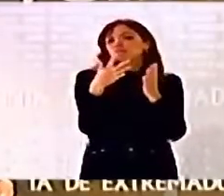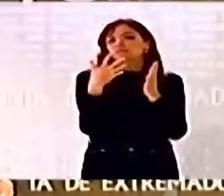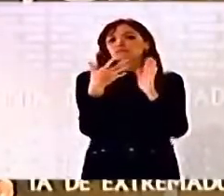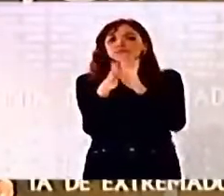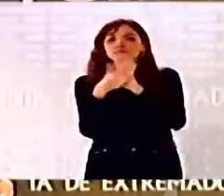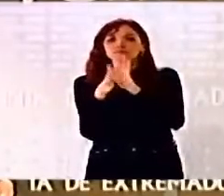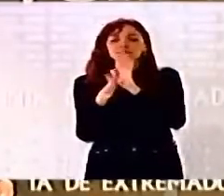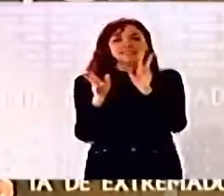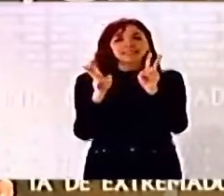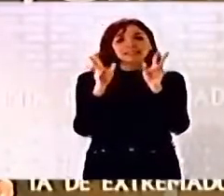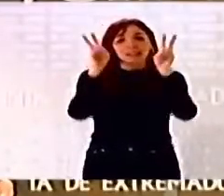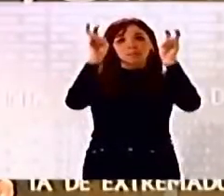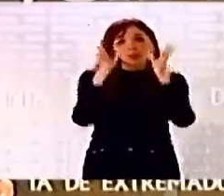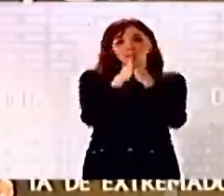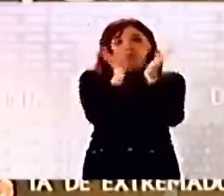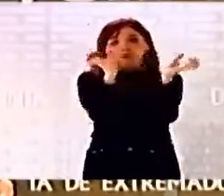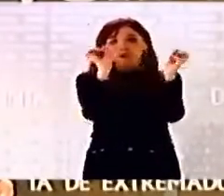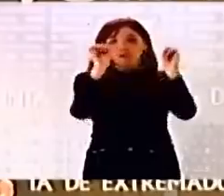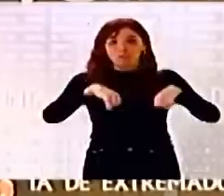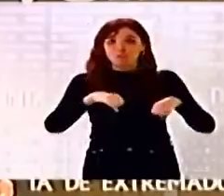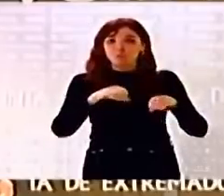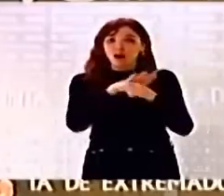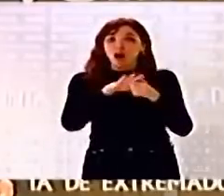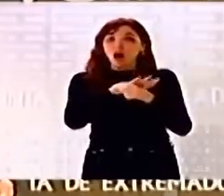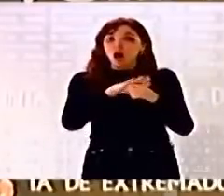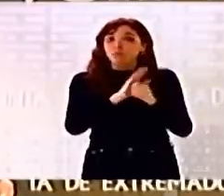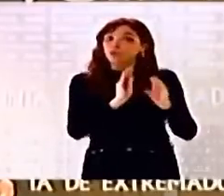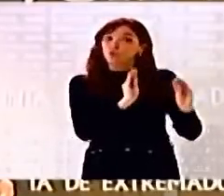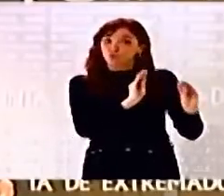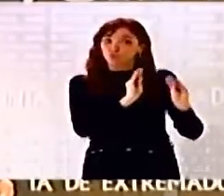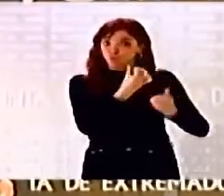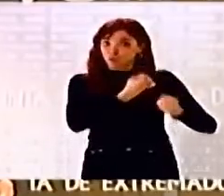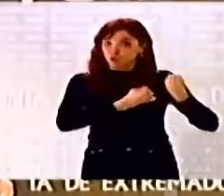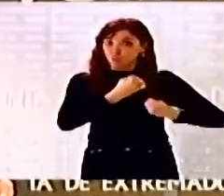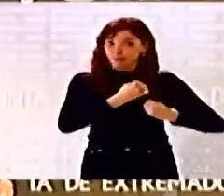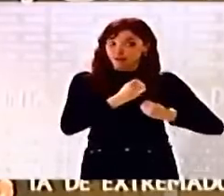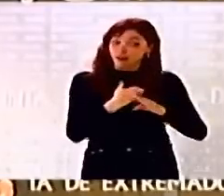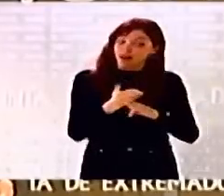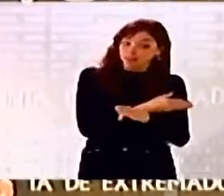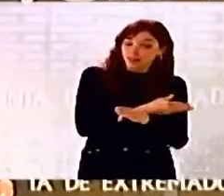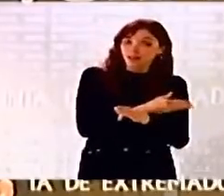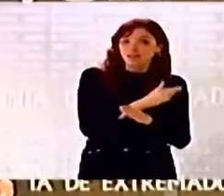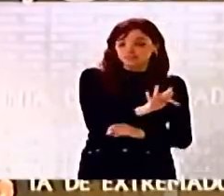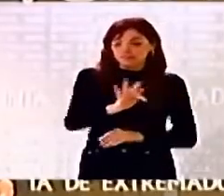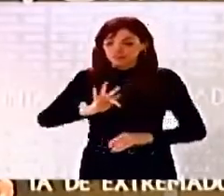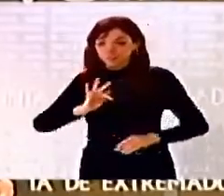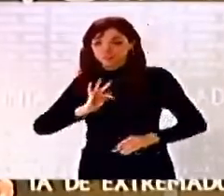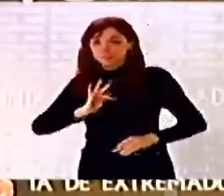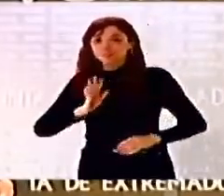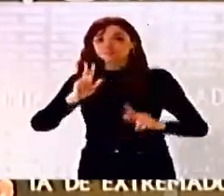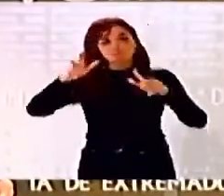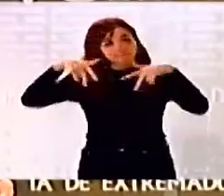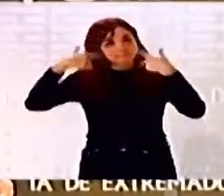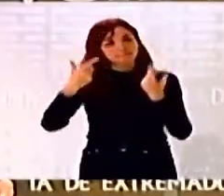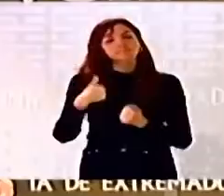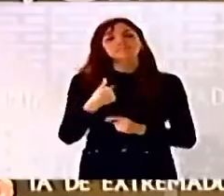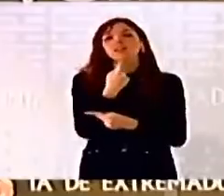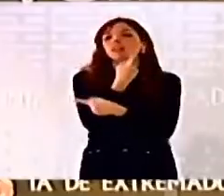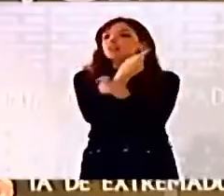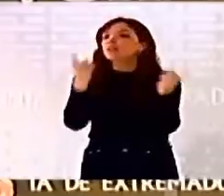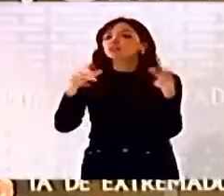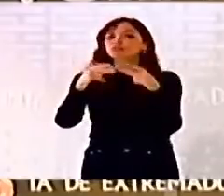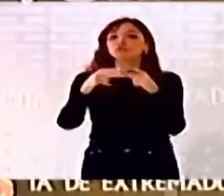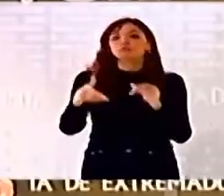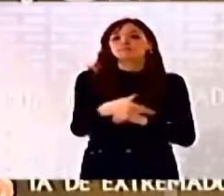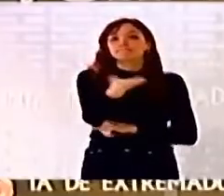las cuestiones aprobadas en su ámbito competencial, le traslade al conjunto de la ciudadanía,